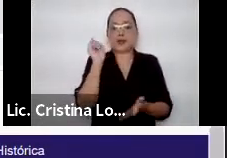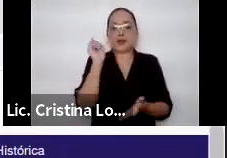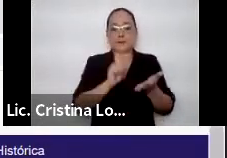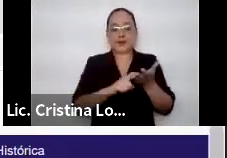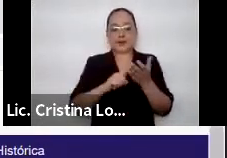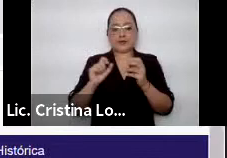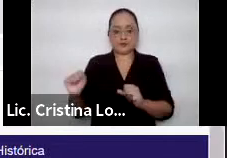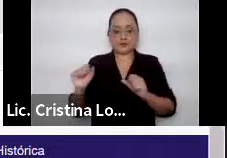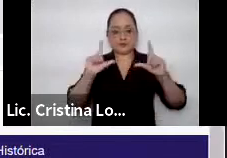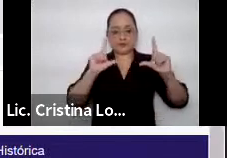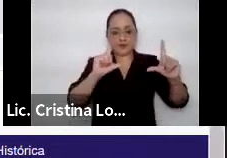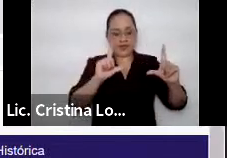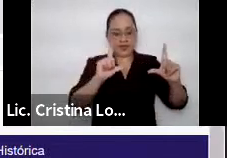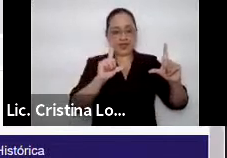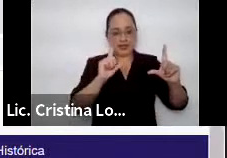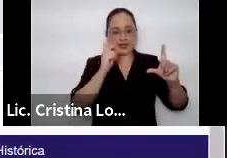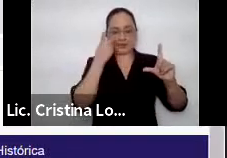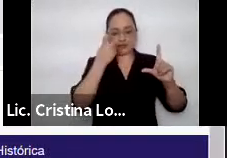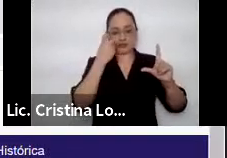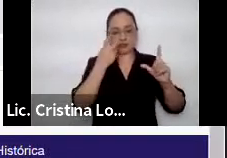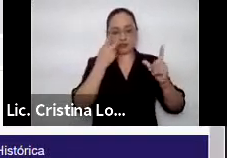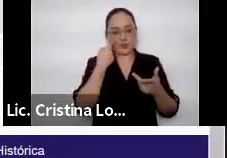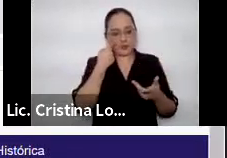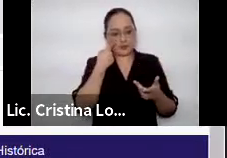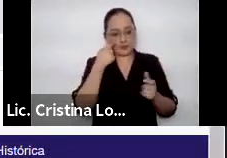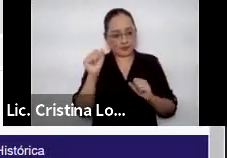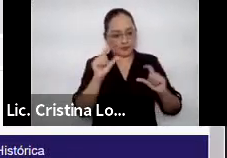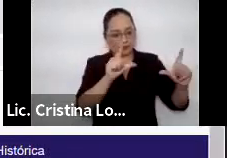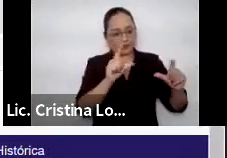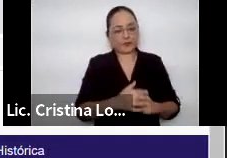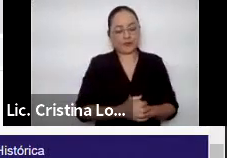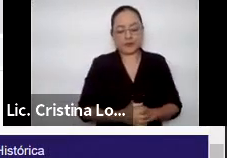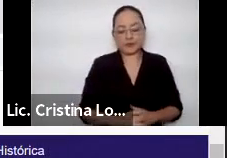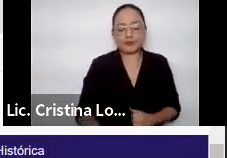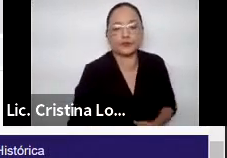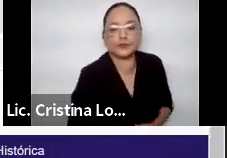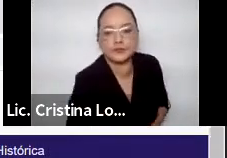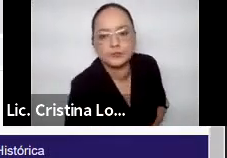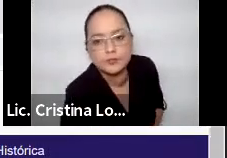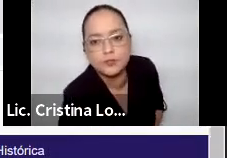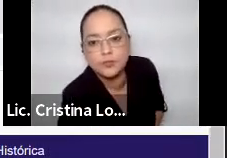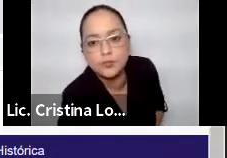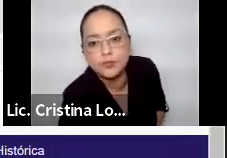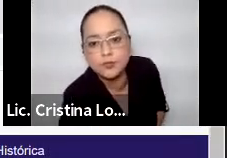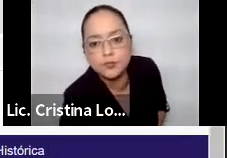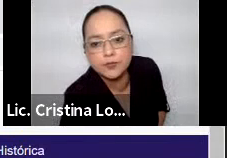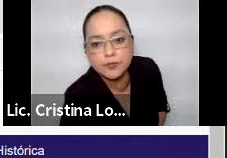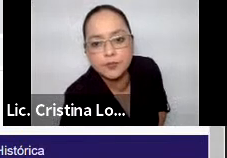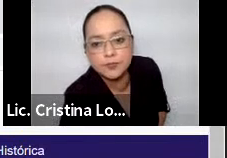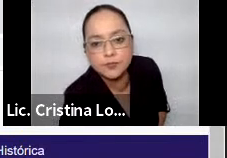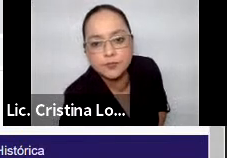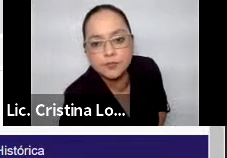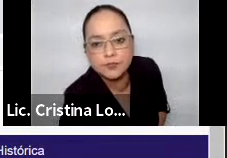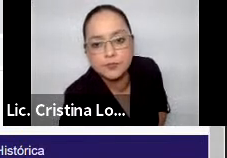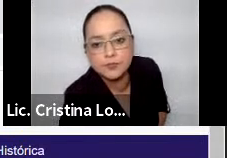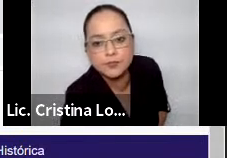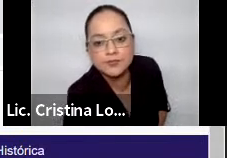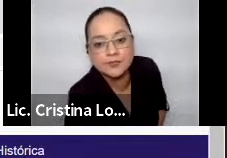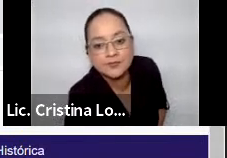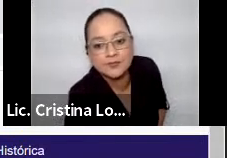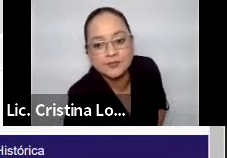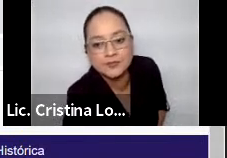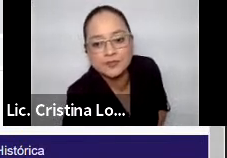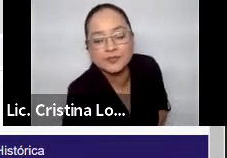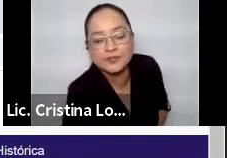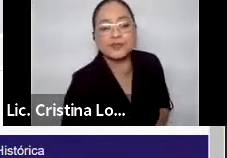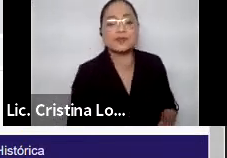va a desplegar la siguiente pantalla. Aquí tenemos precisamente la Gaceta en PDF